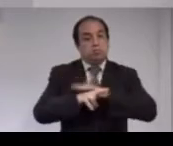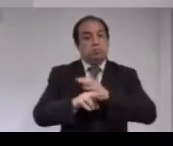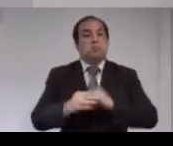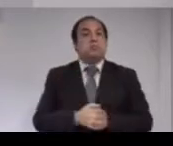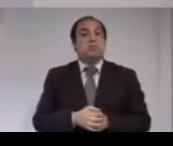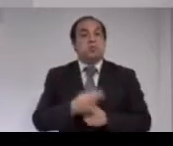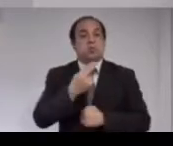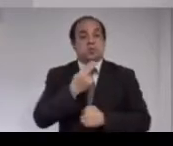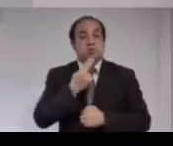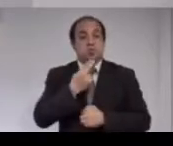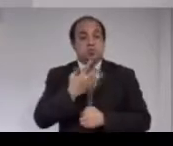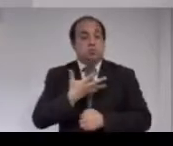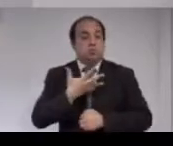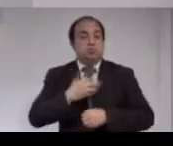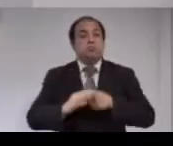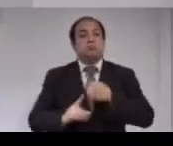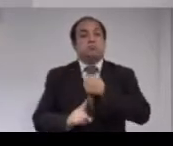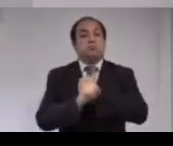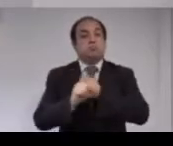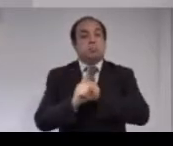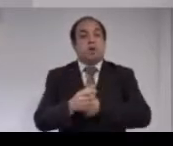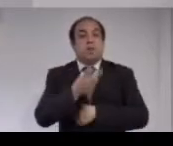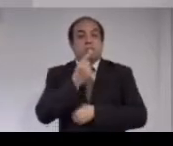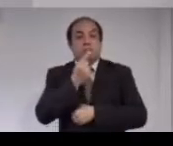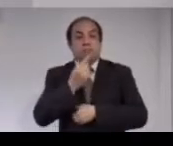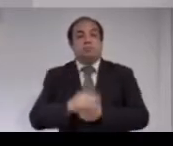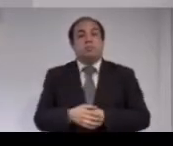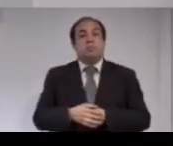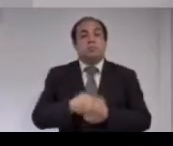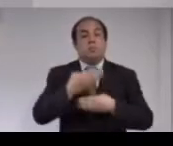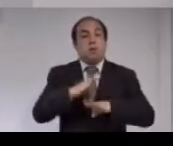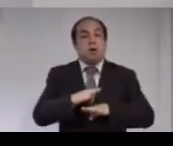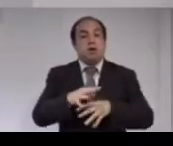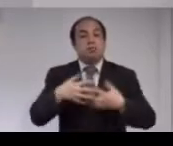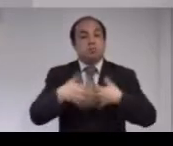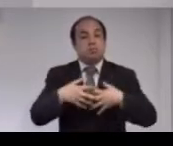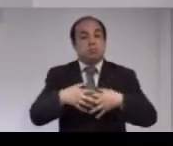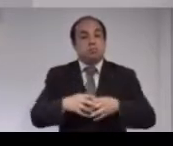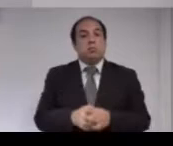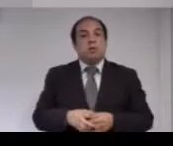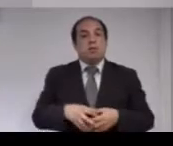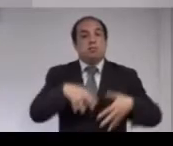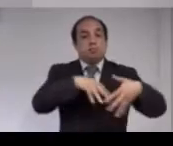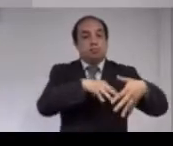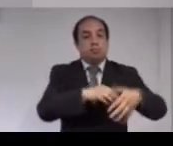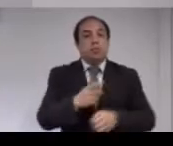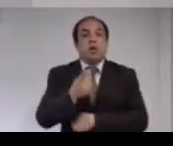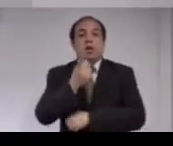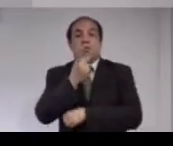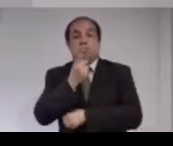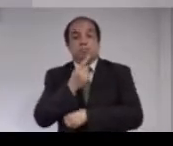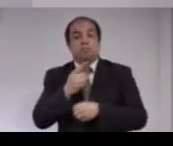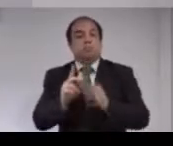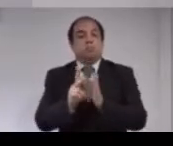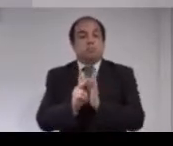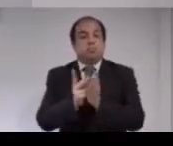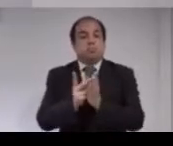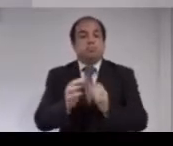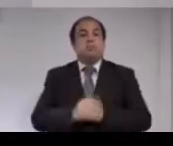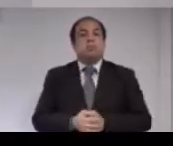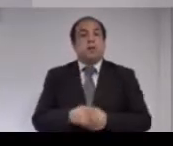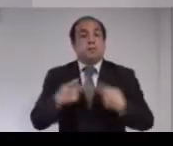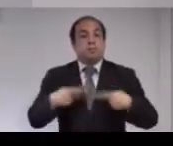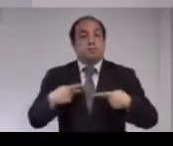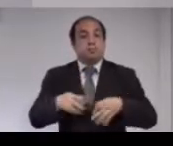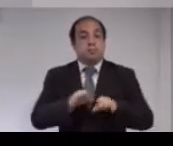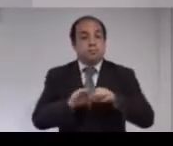incidente entre policías adscritos a la Policía Bancaria e Industrial, manifestantes y periodistas gráficas. El personal